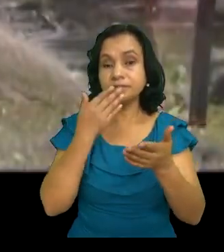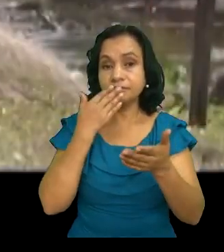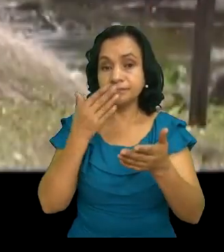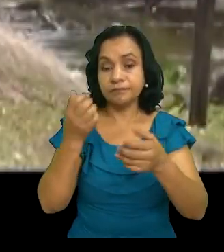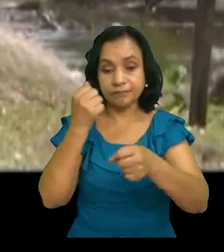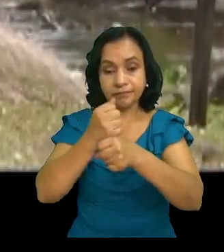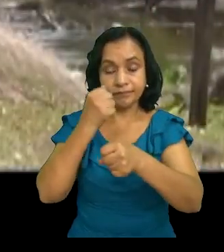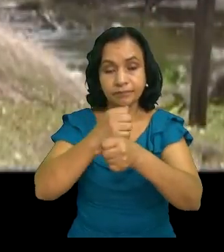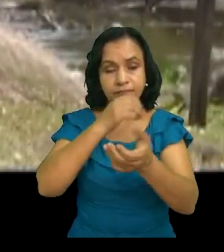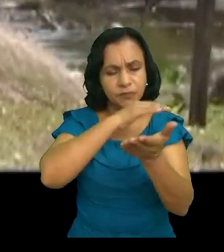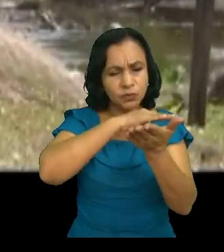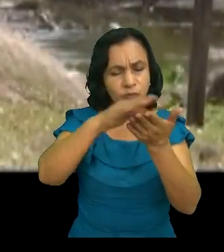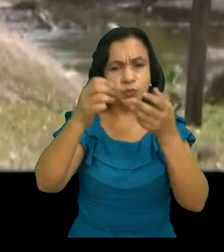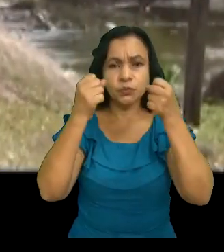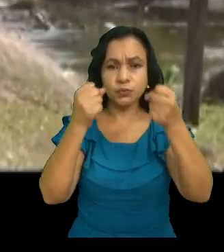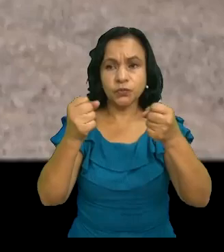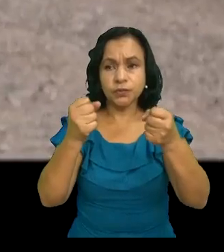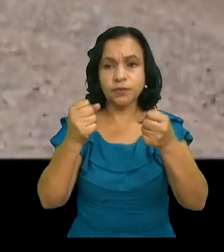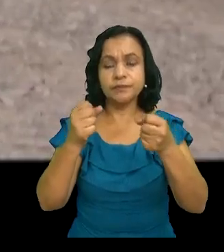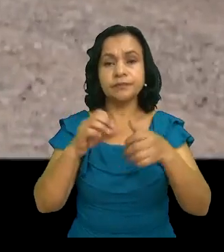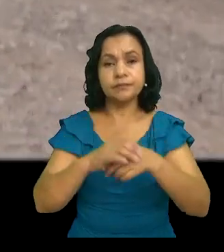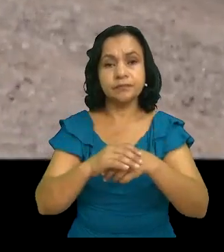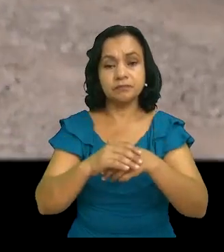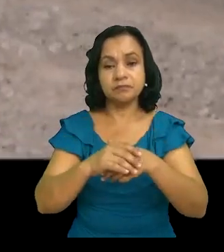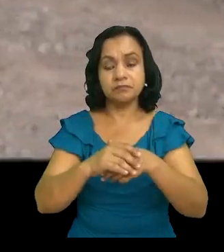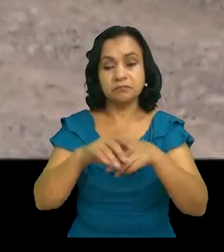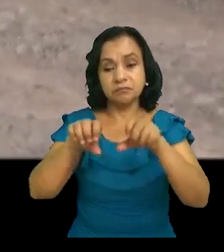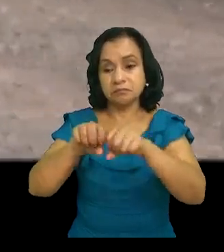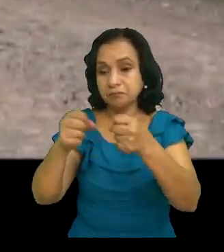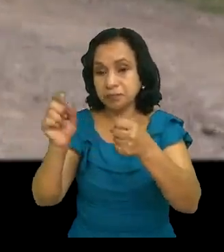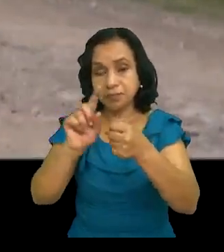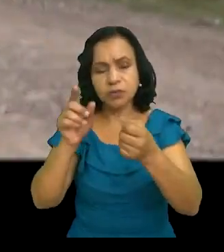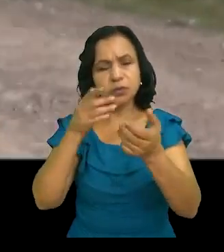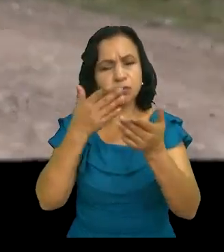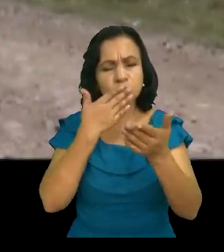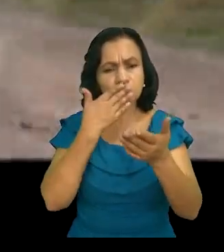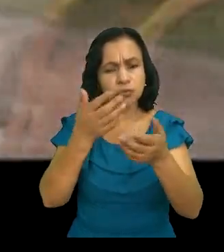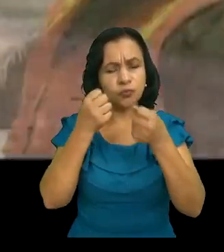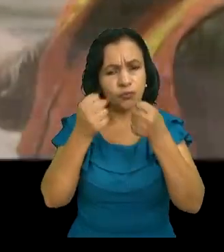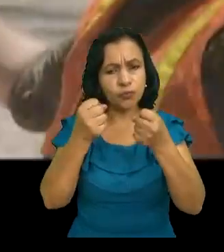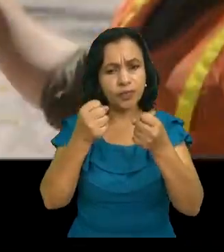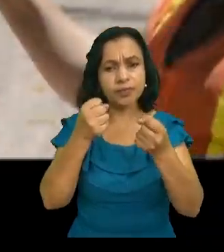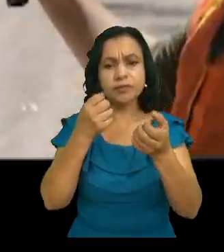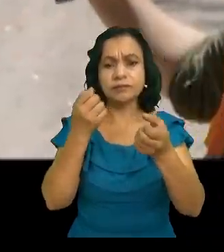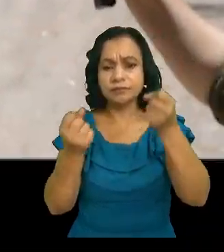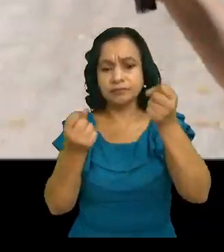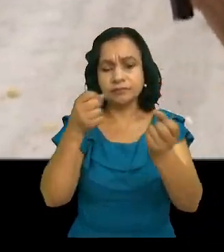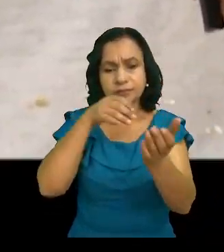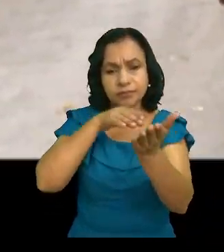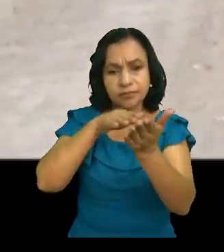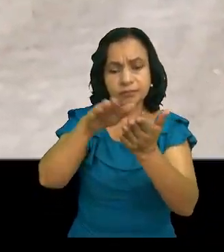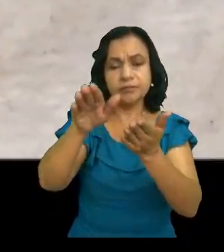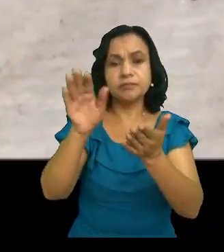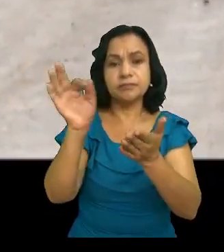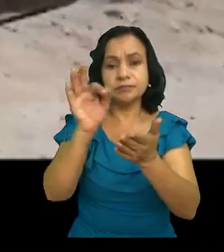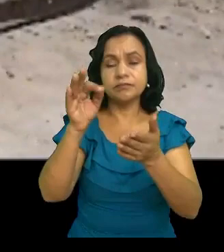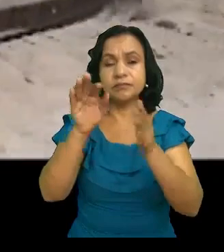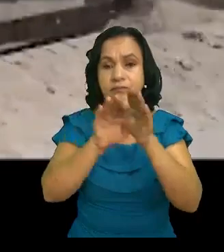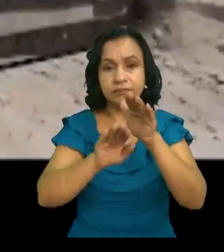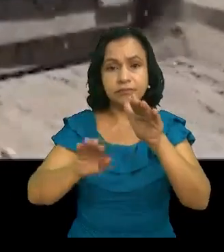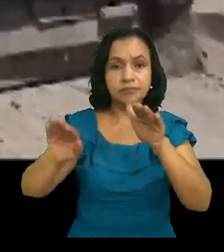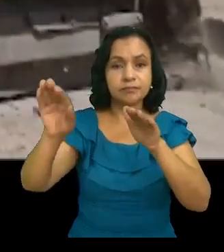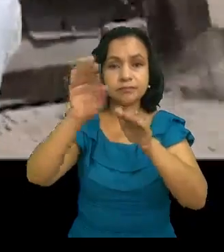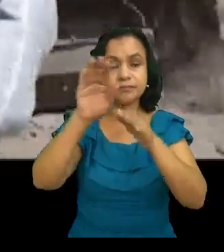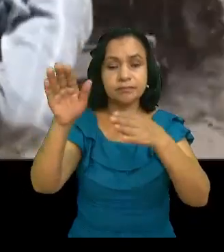hidráulicas, con gran durabilidad, construidas muy sólidamente, en esa misma medida van penetrando hacia esas